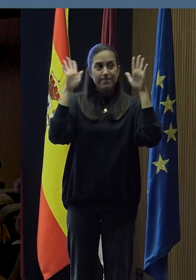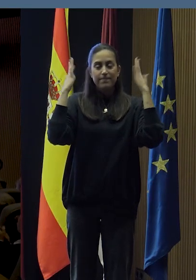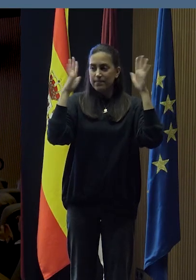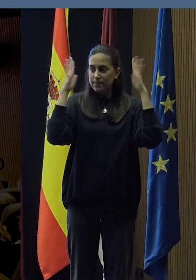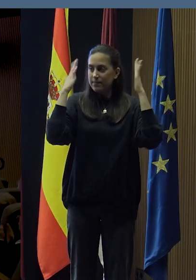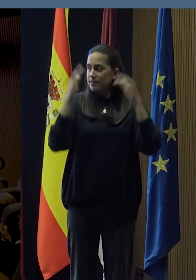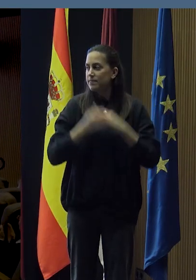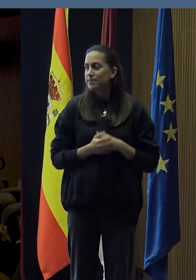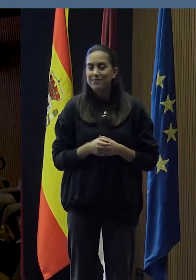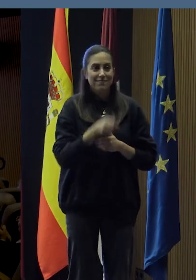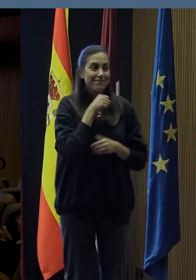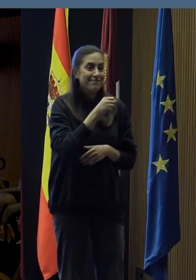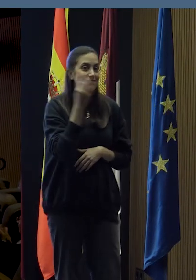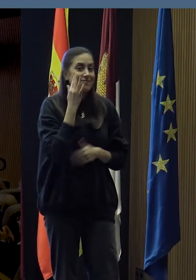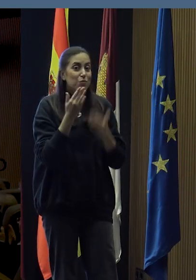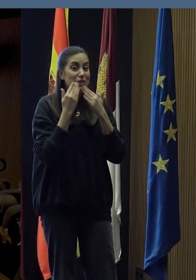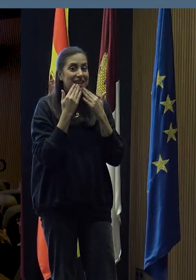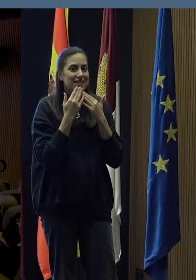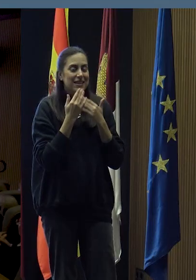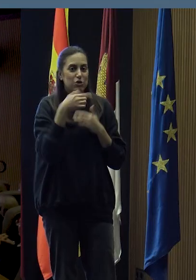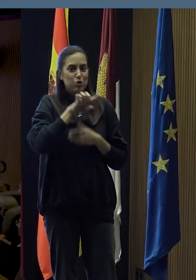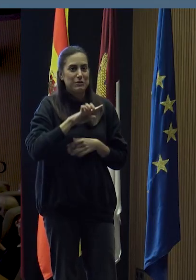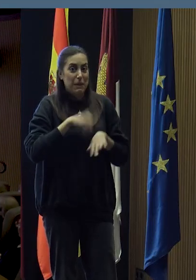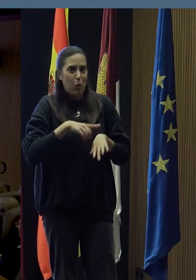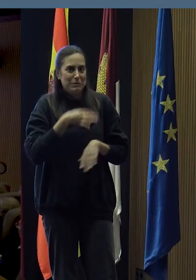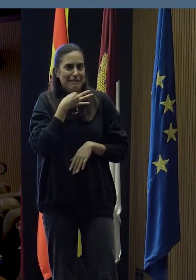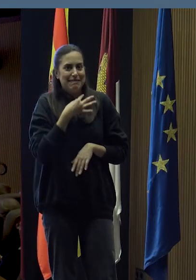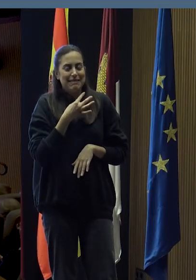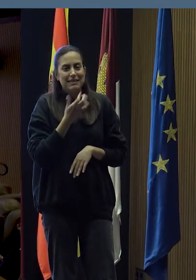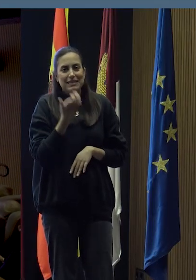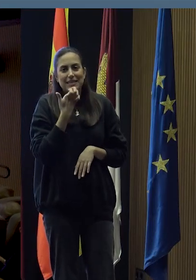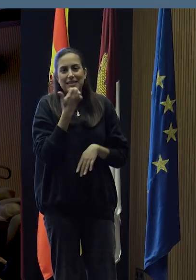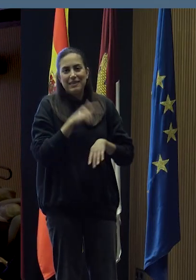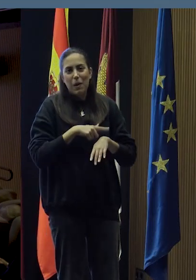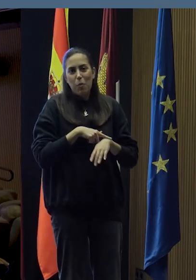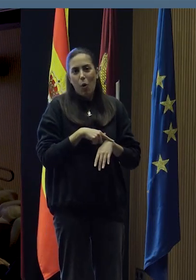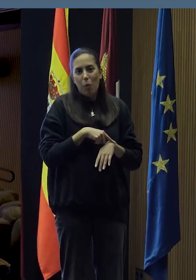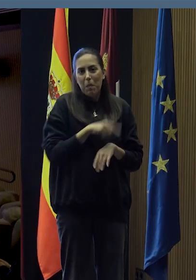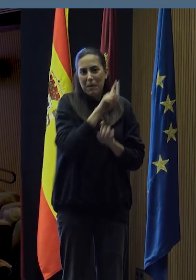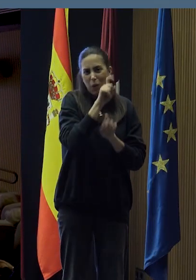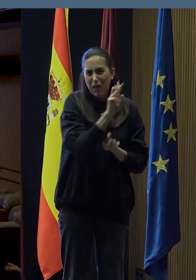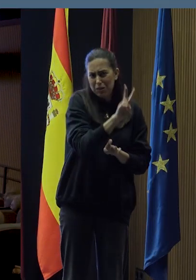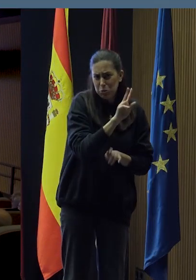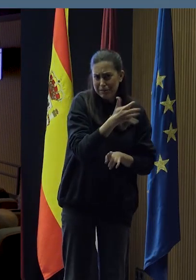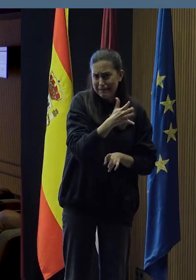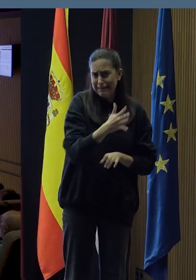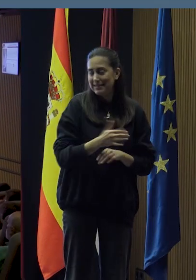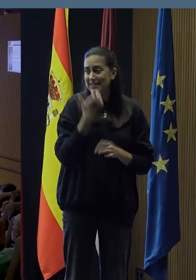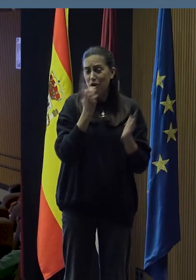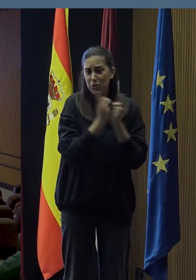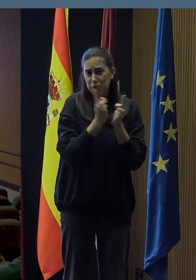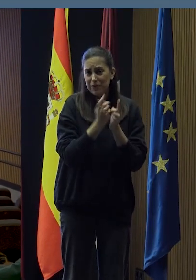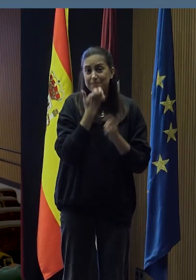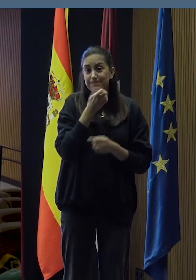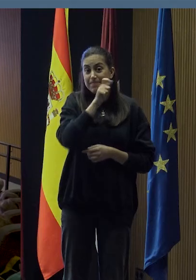Muchas gracias. Nos vamos justitos de tiempo, pero bueno, nos va a dar tiempo, yo creo, a hacer un par de preguntas. Si